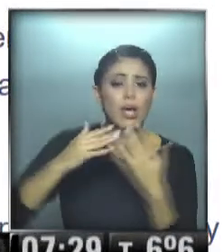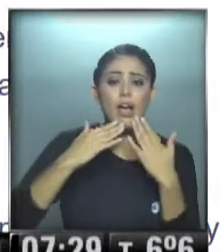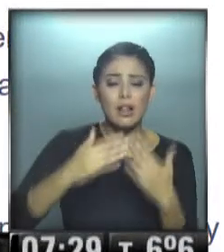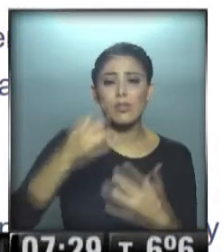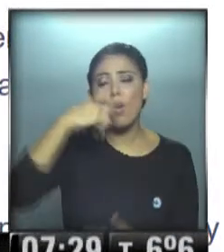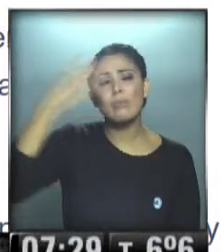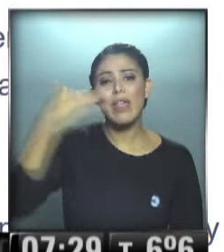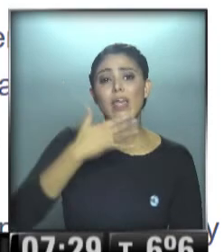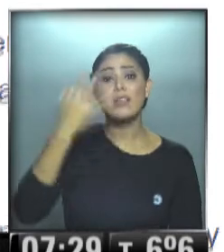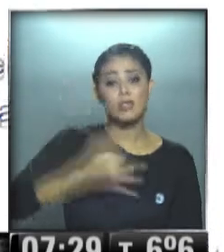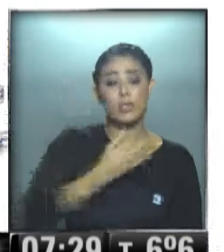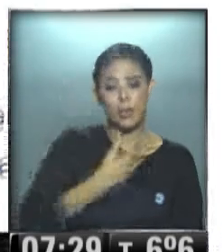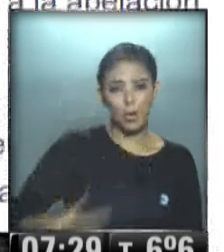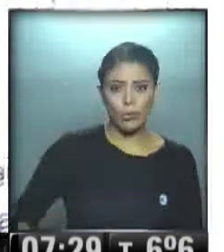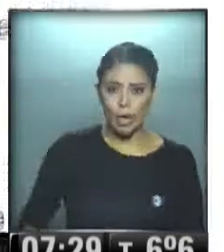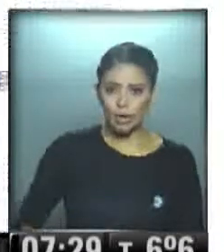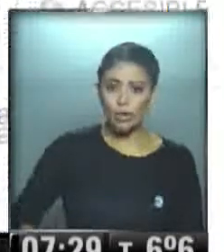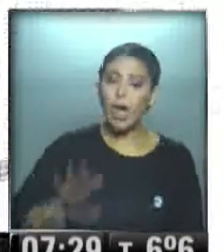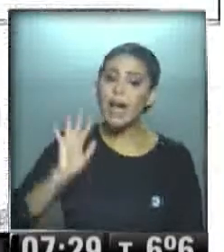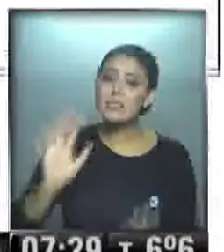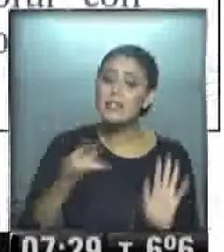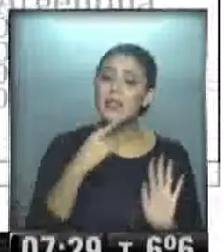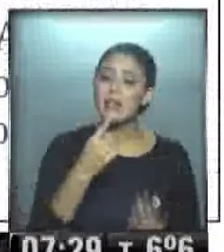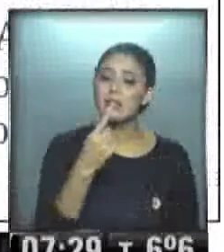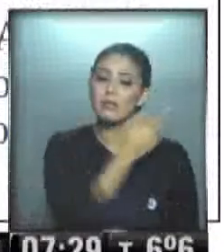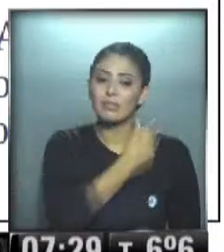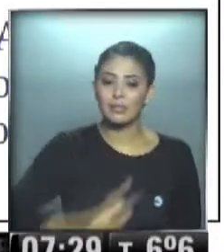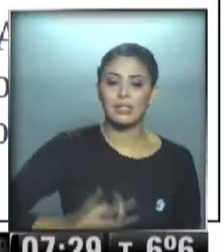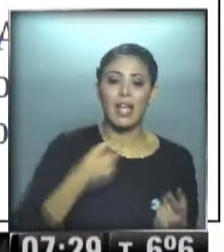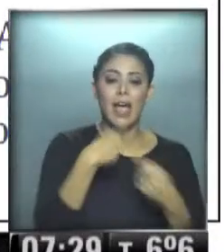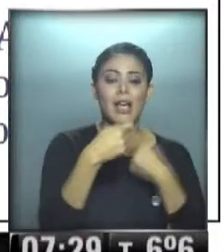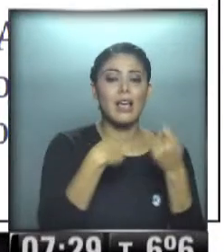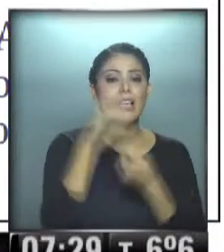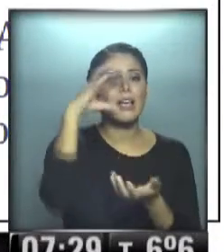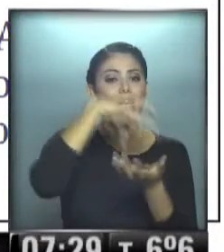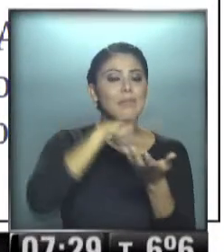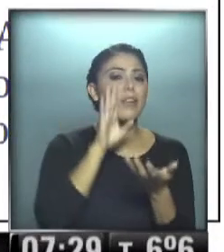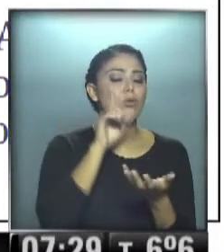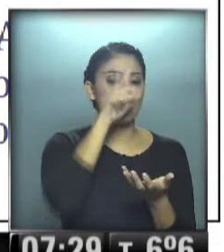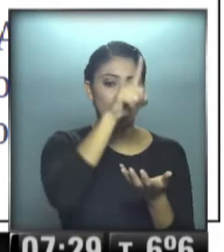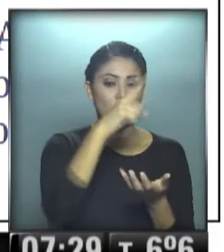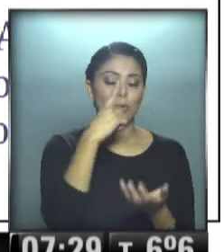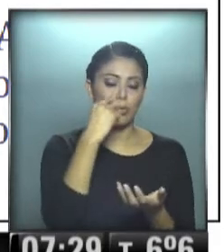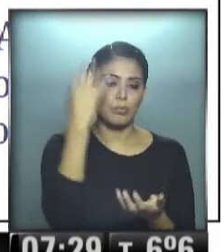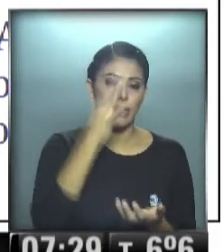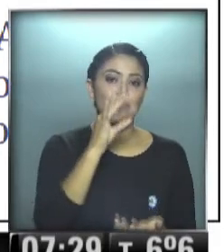las últimas decisiones tomadas por el gobierno, es lo que señaló la titular de la Cámara de Comercio de los Estados Unidos, el titular Alejandro Díaz.